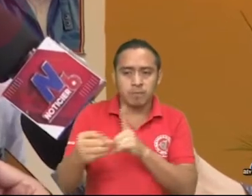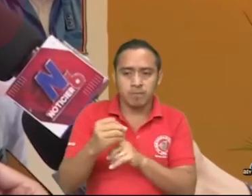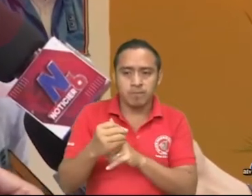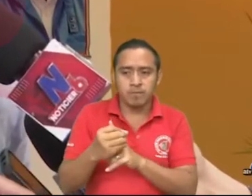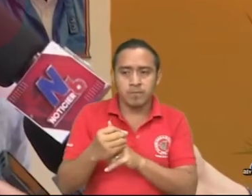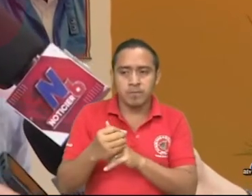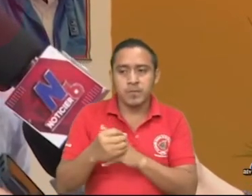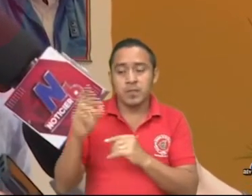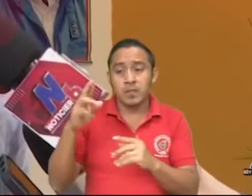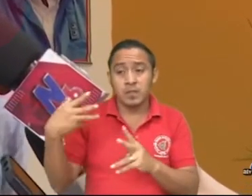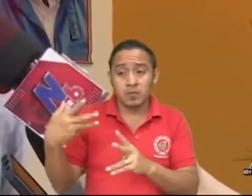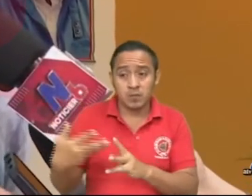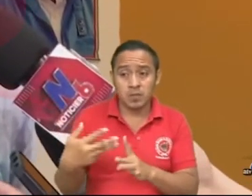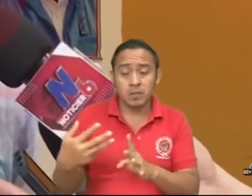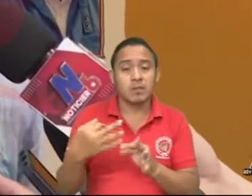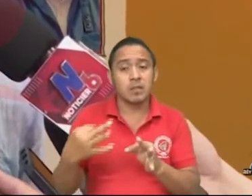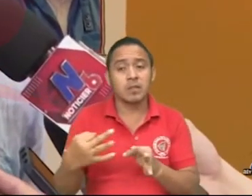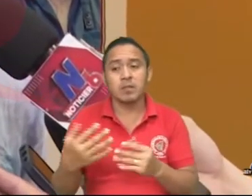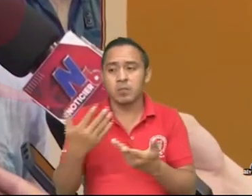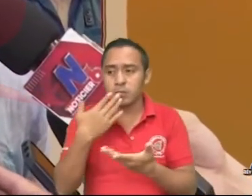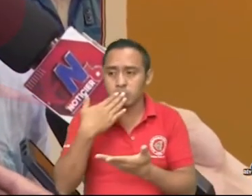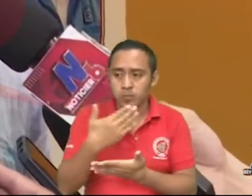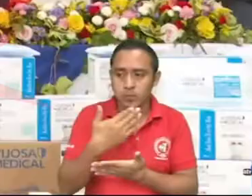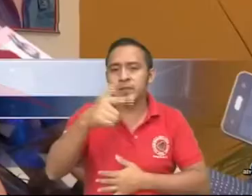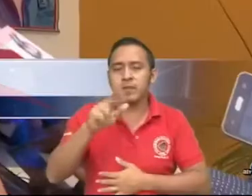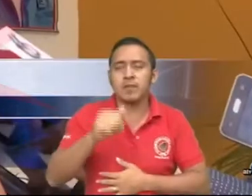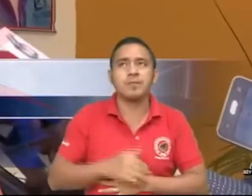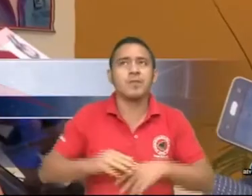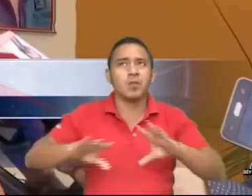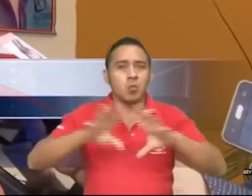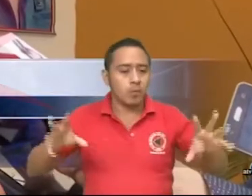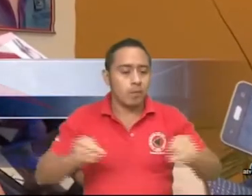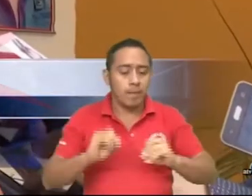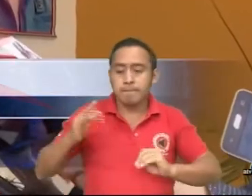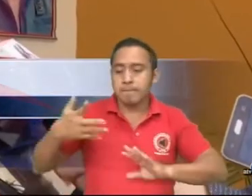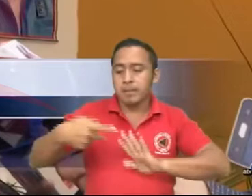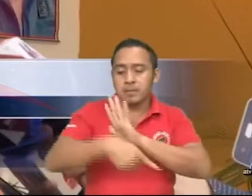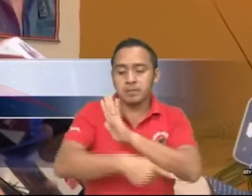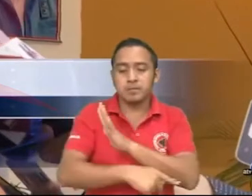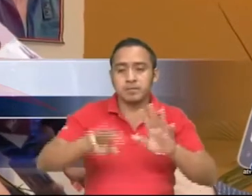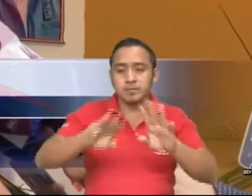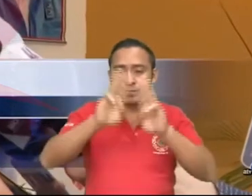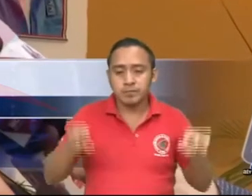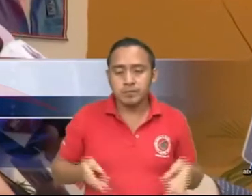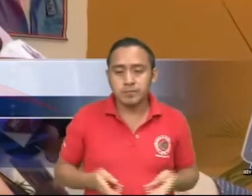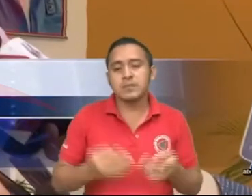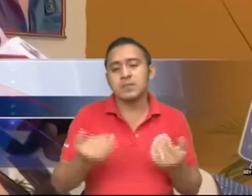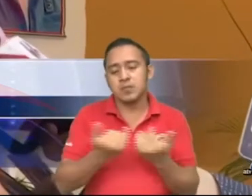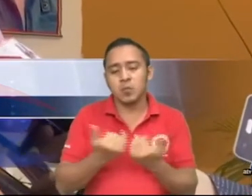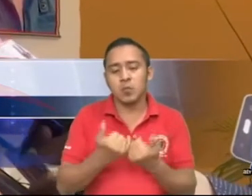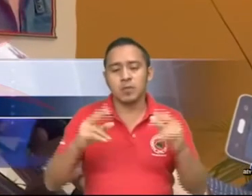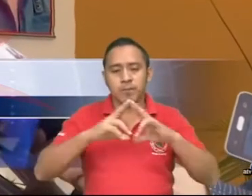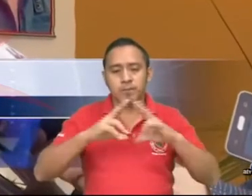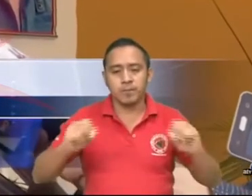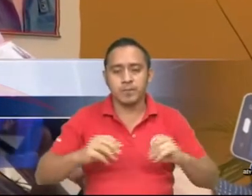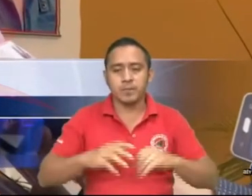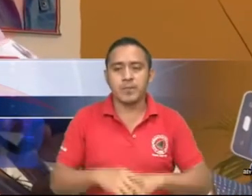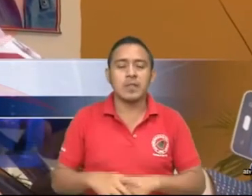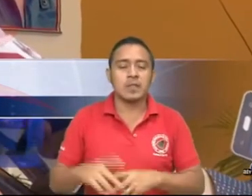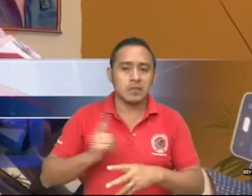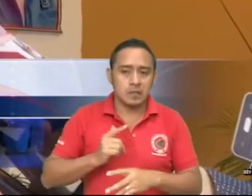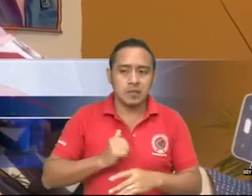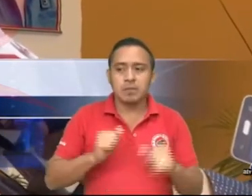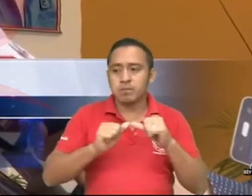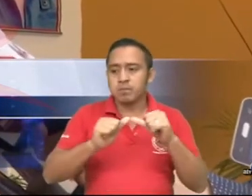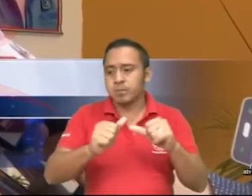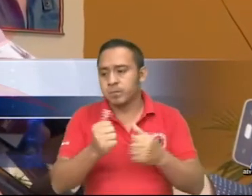valorados en 1.9 millones de córdobas. Todos los países del mundo, inclusive Nicaragua, continúa en